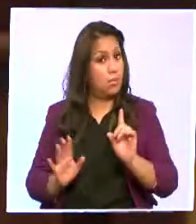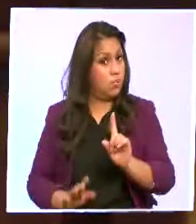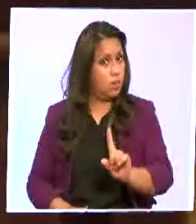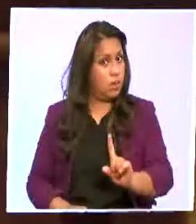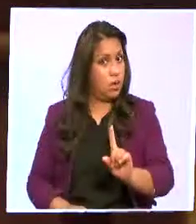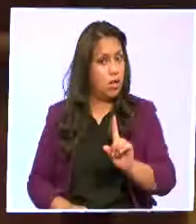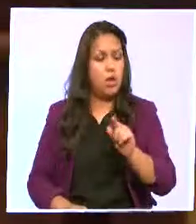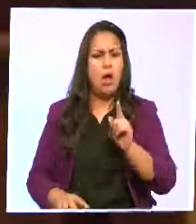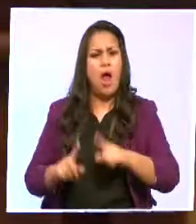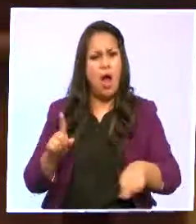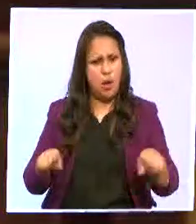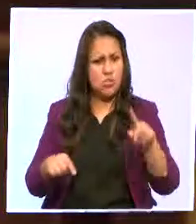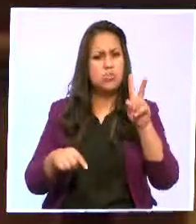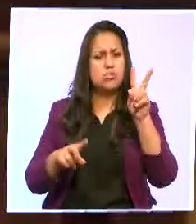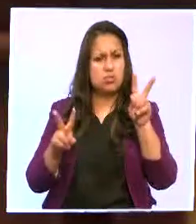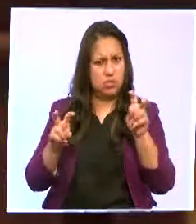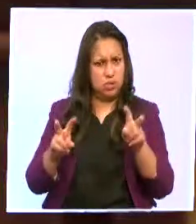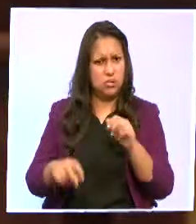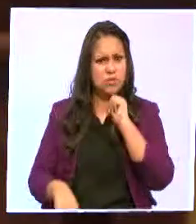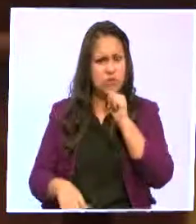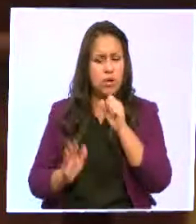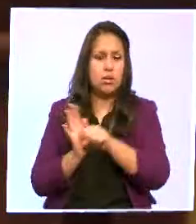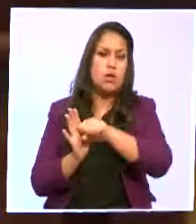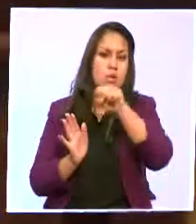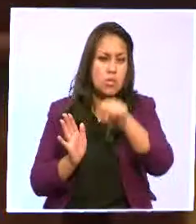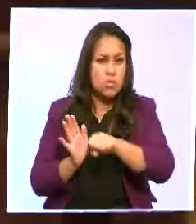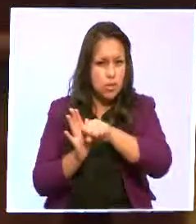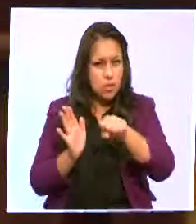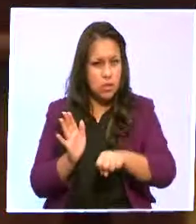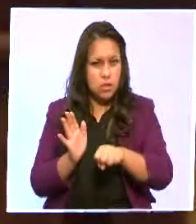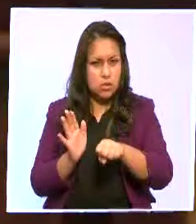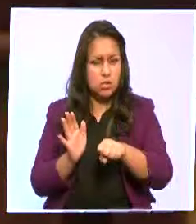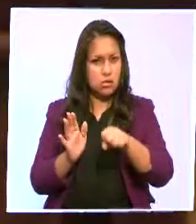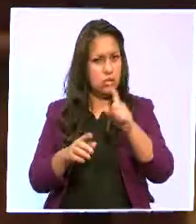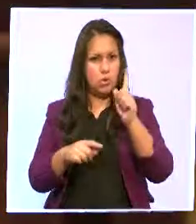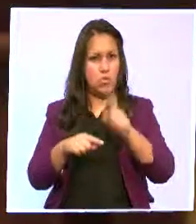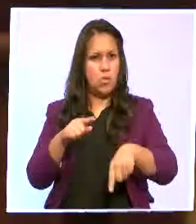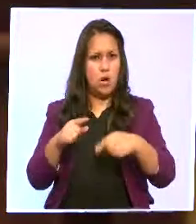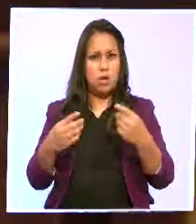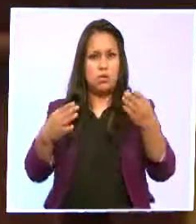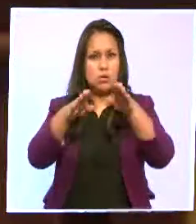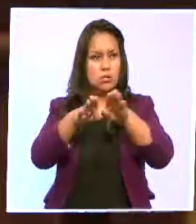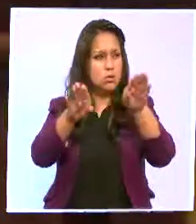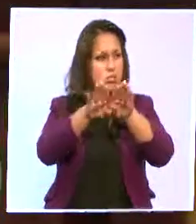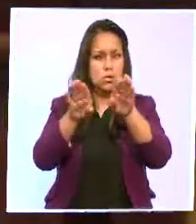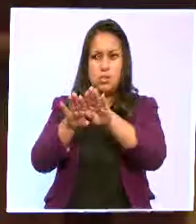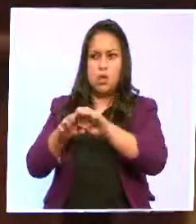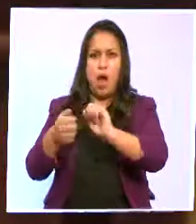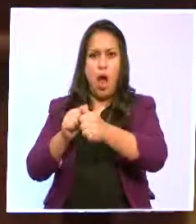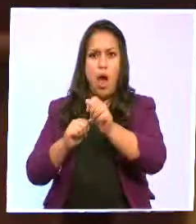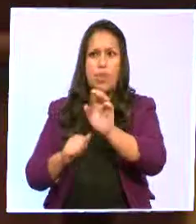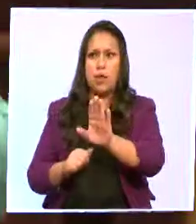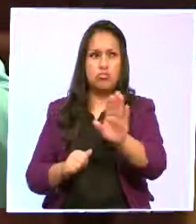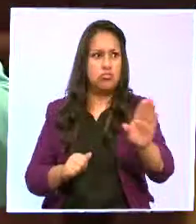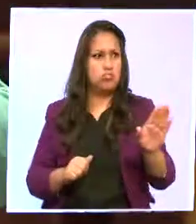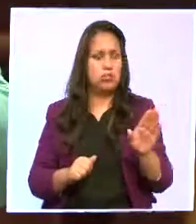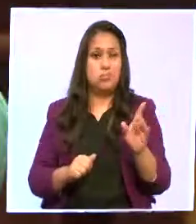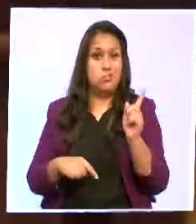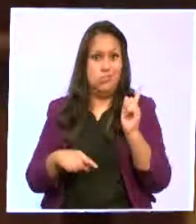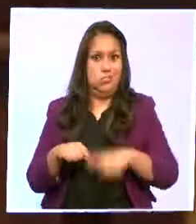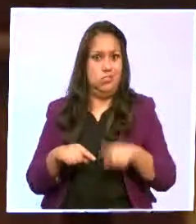que hay algunos temas hay juicios que están pendientes no se pueden entonces cerrar cada una de las universidades no se ha podido cerrar cada una de ellas